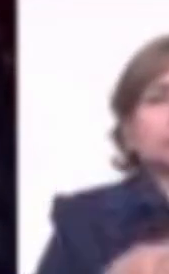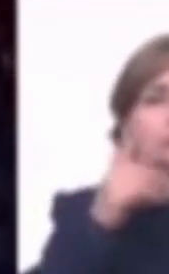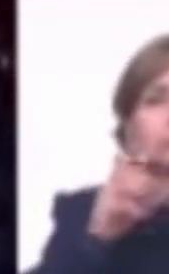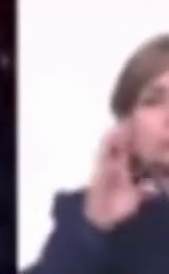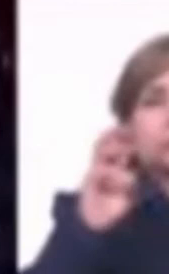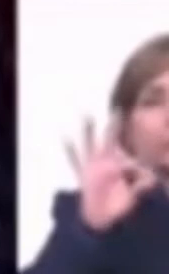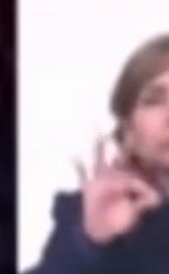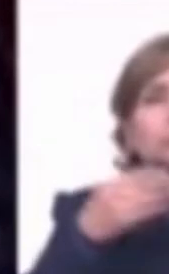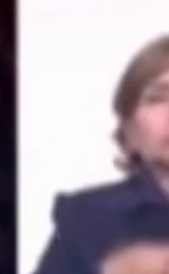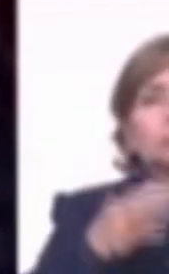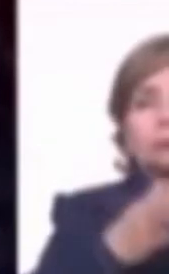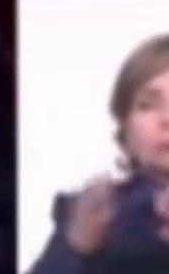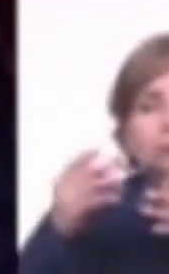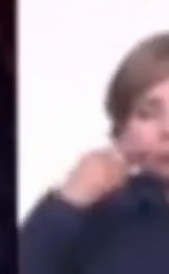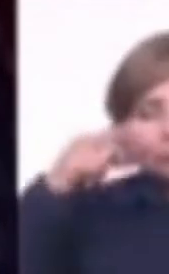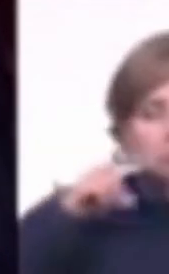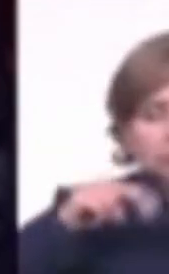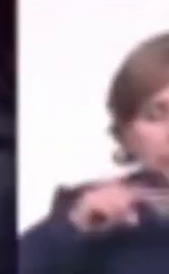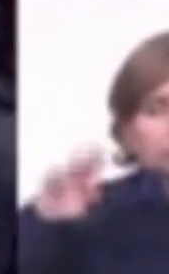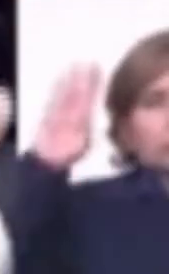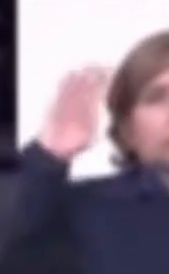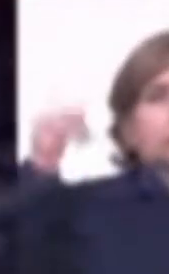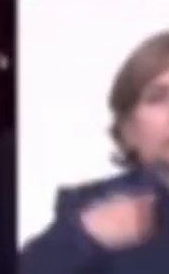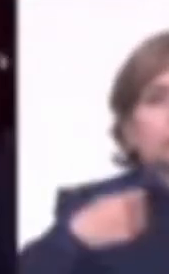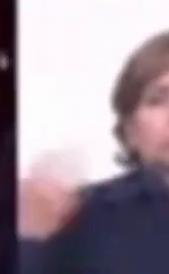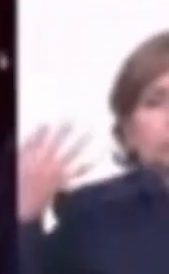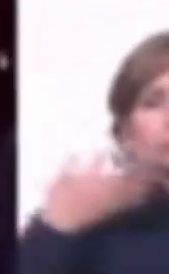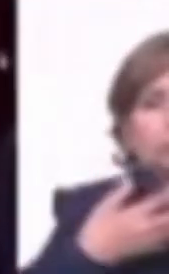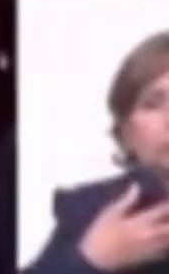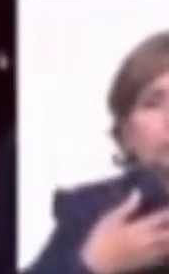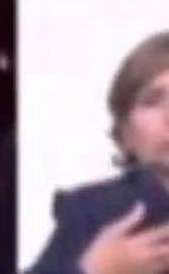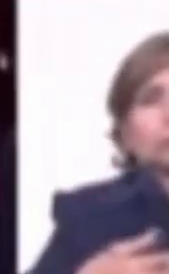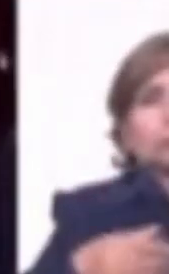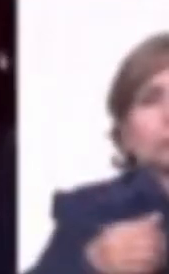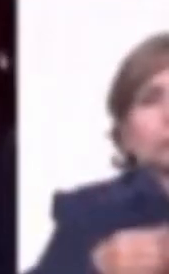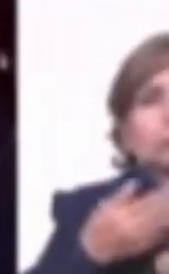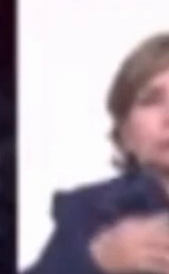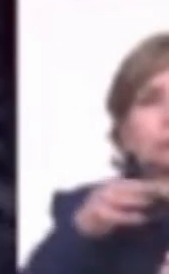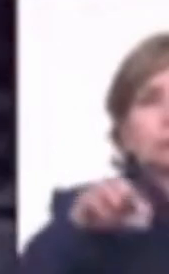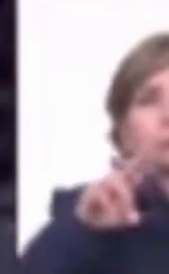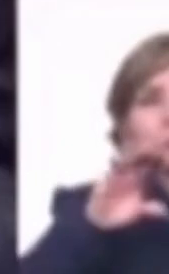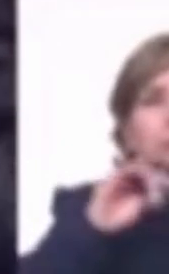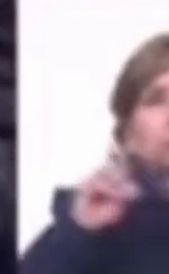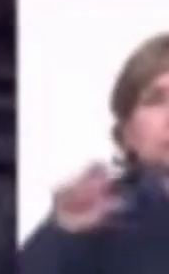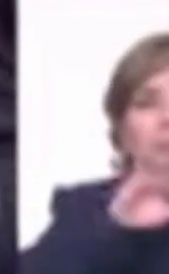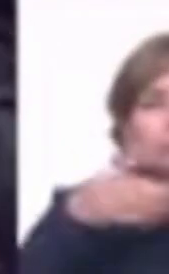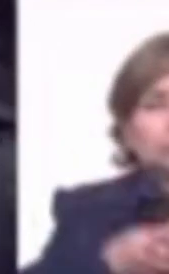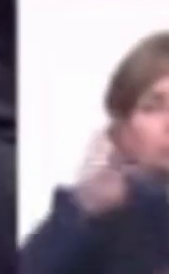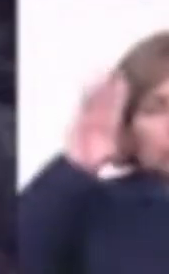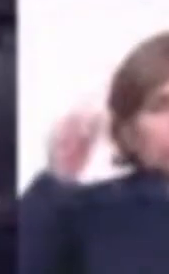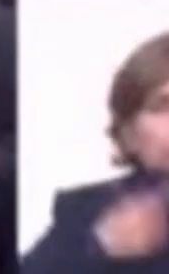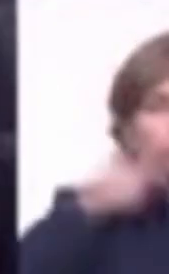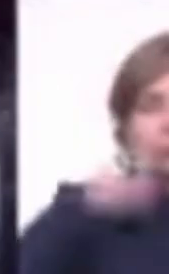169 van a operaciones de investigación policial articulación con procuradurías y todo el trabajo que la policía